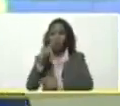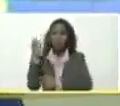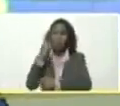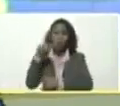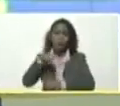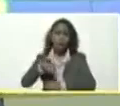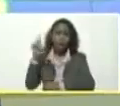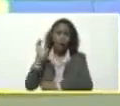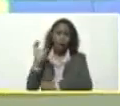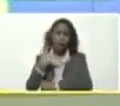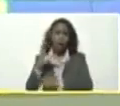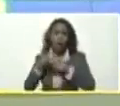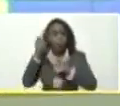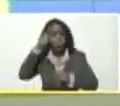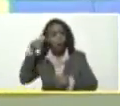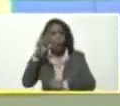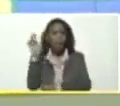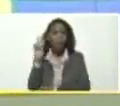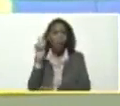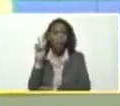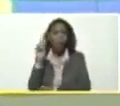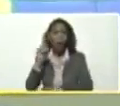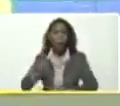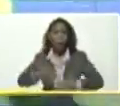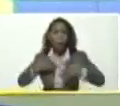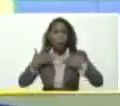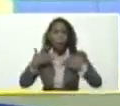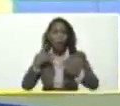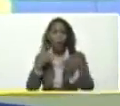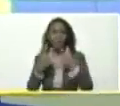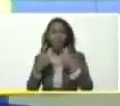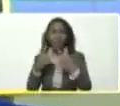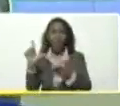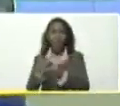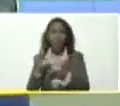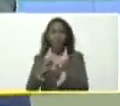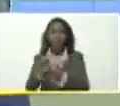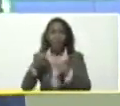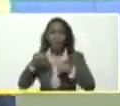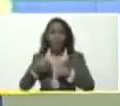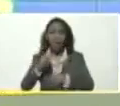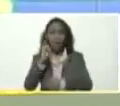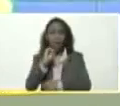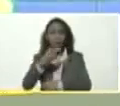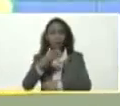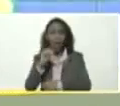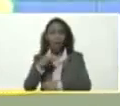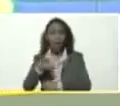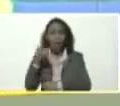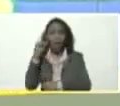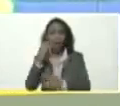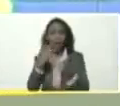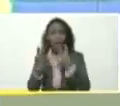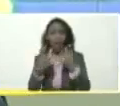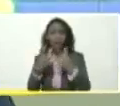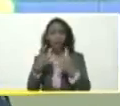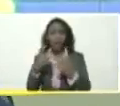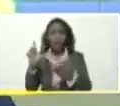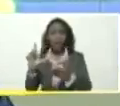sino a todo el pueblo de Venezuela que ha podido disfrutar la Feria del Libro a través del canal IP que tiene la Filben. Porque